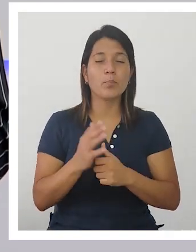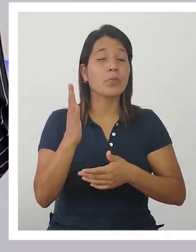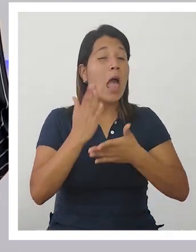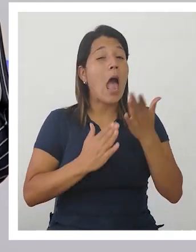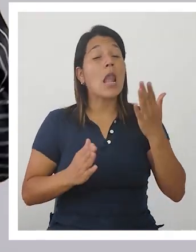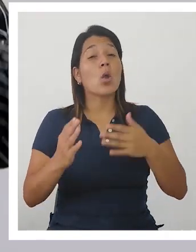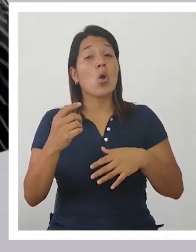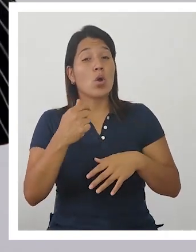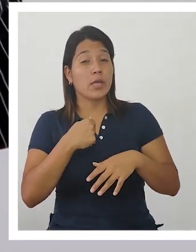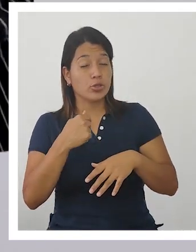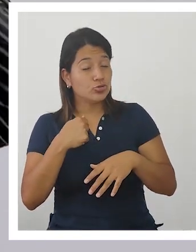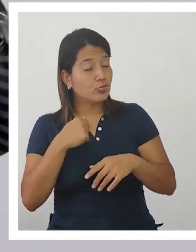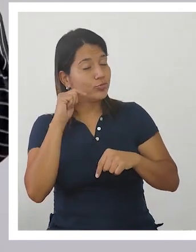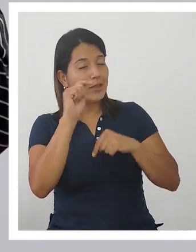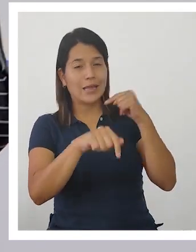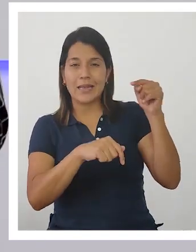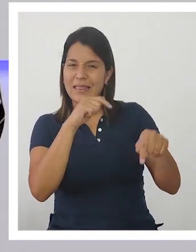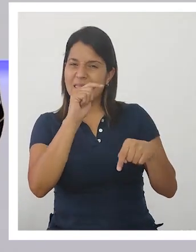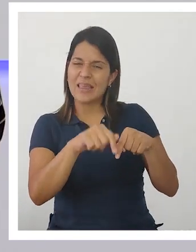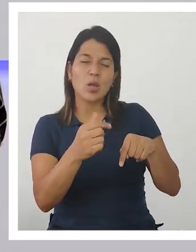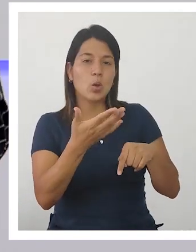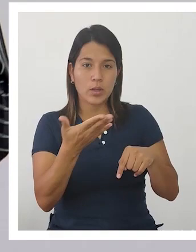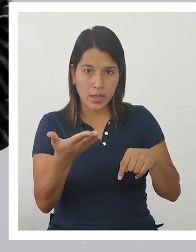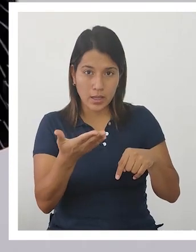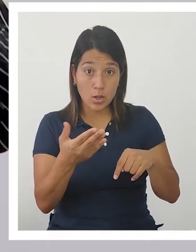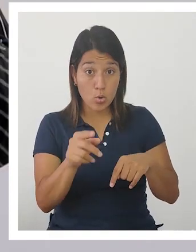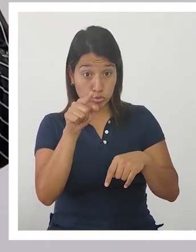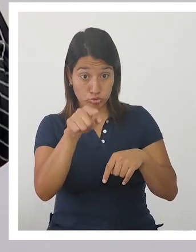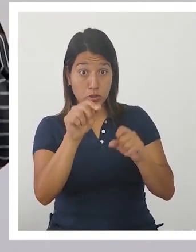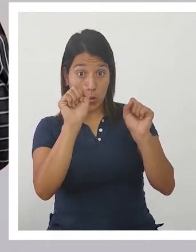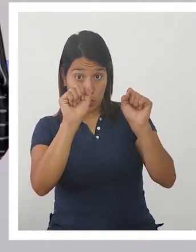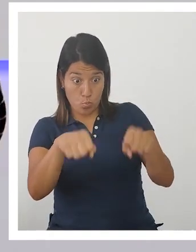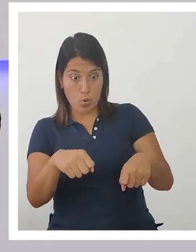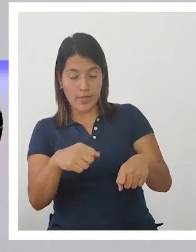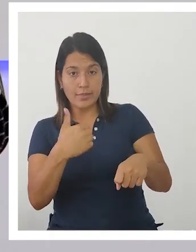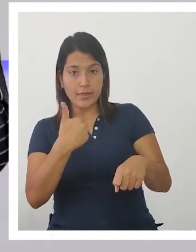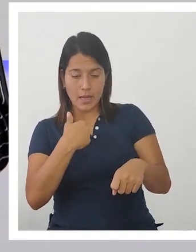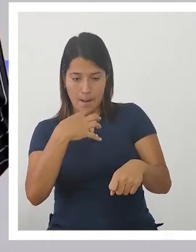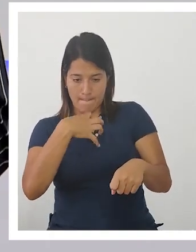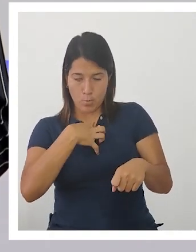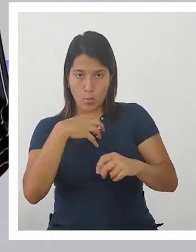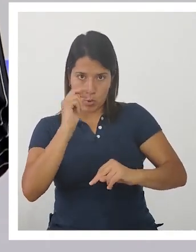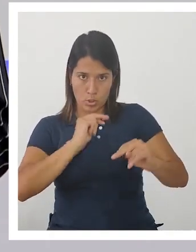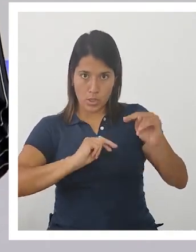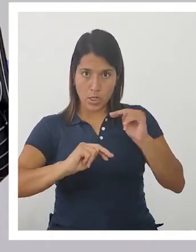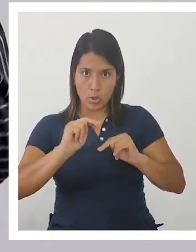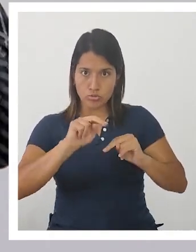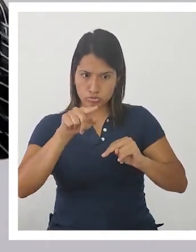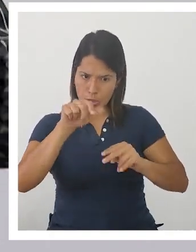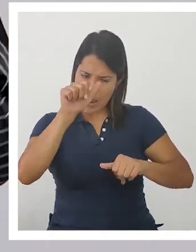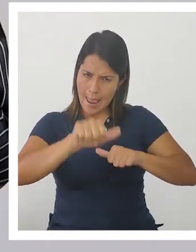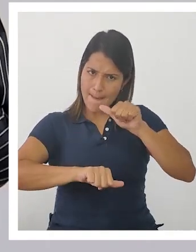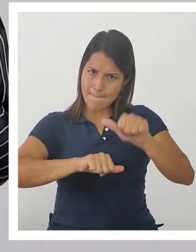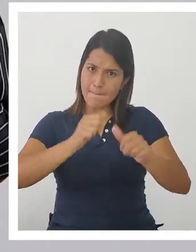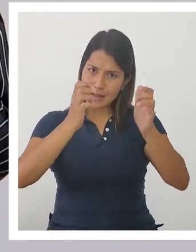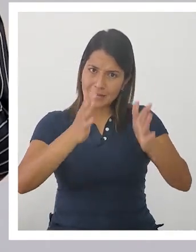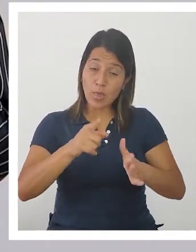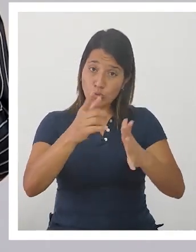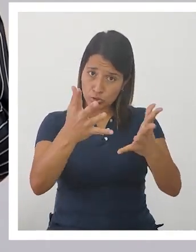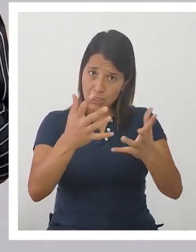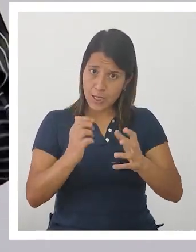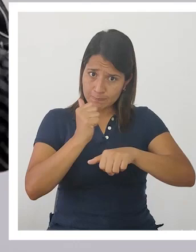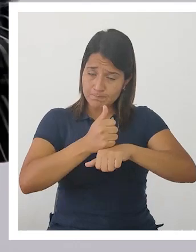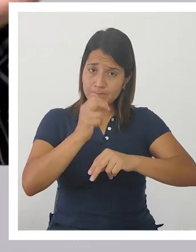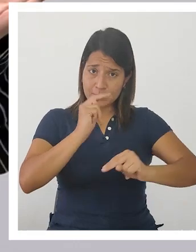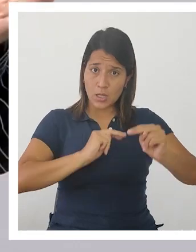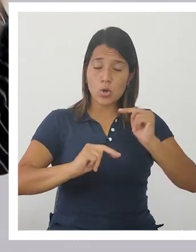critico es el hecho de que usted puede ser pyme, usted tiene un emprendimiento, quiere hacerse pyme, quiere regularizarse. Pero ¿qué